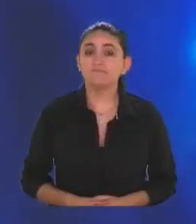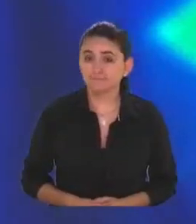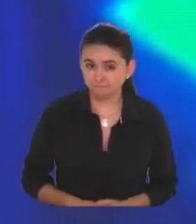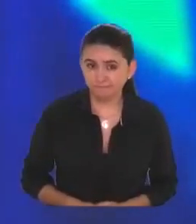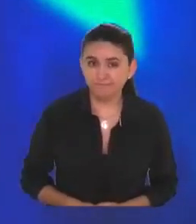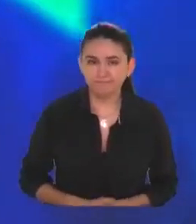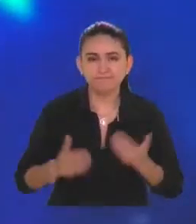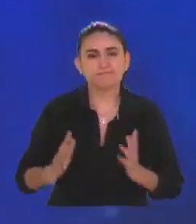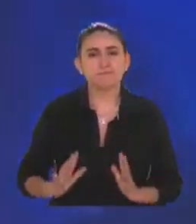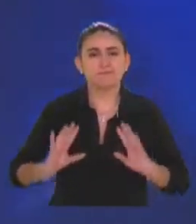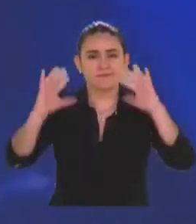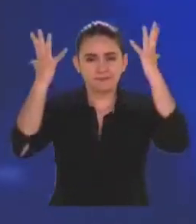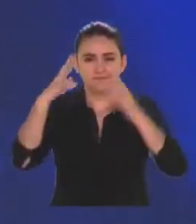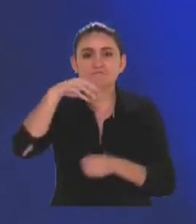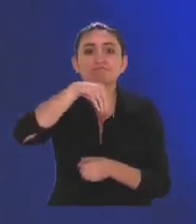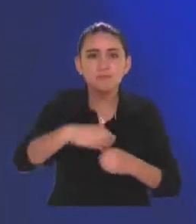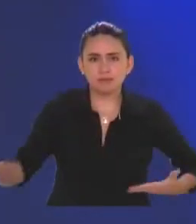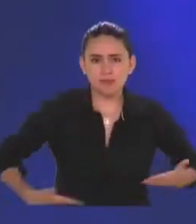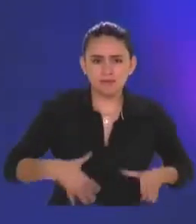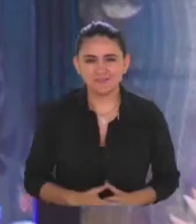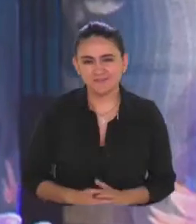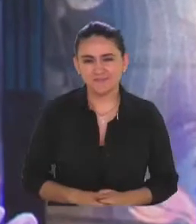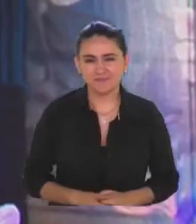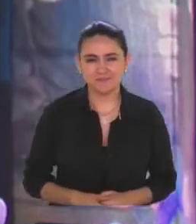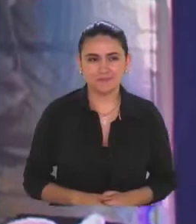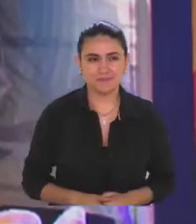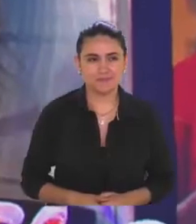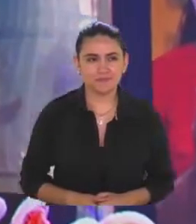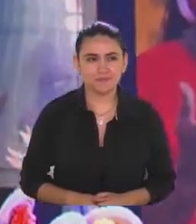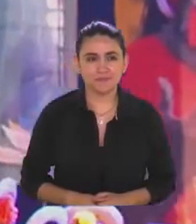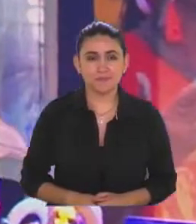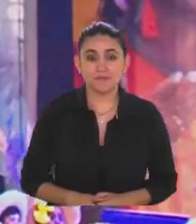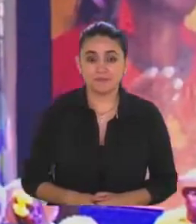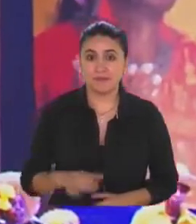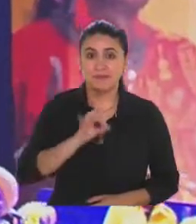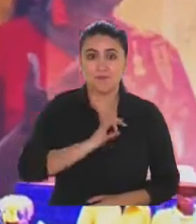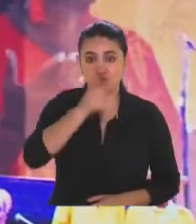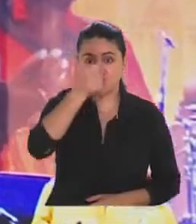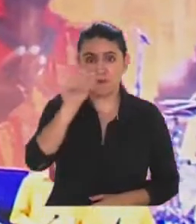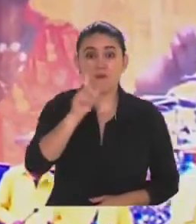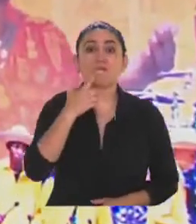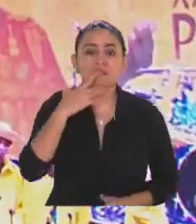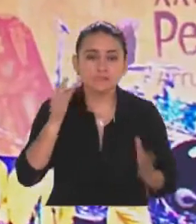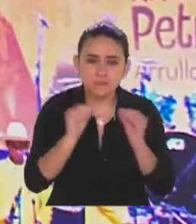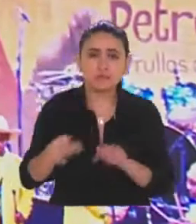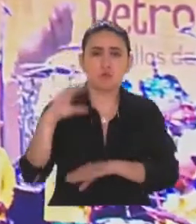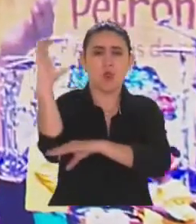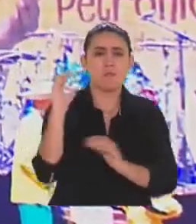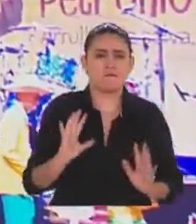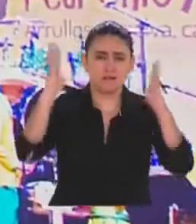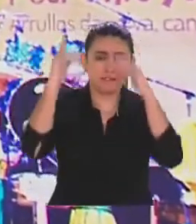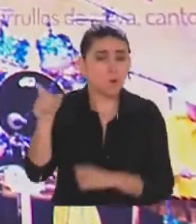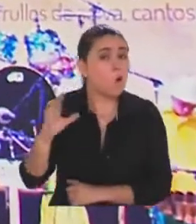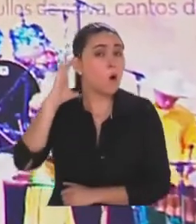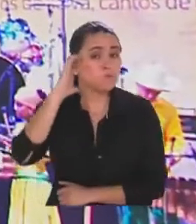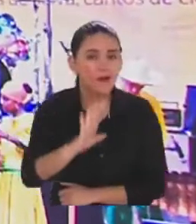Gran aniversario, Brunati Casa, todo el almacén con 50. Y este fin de semana, definitivamente, Colombia está de fiesta. En Cali,